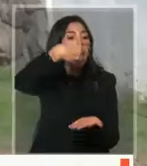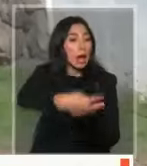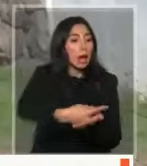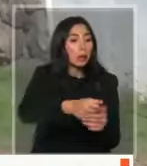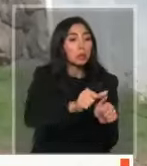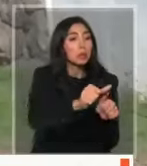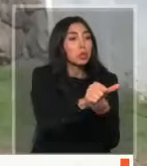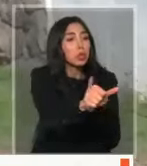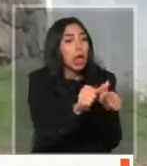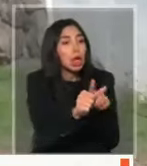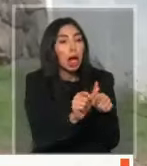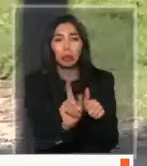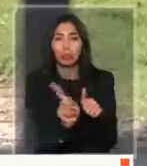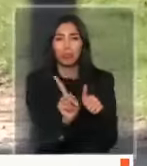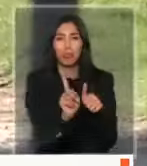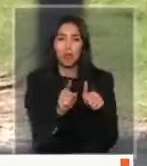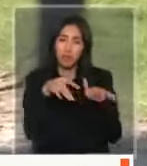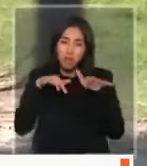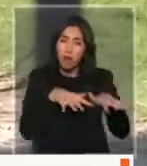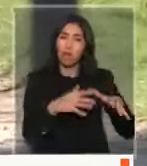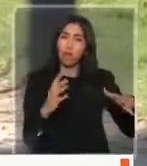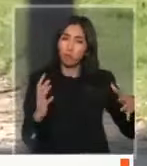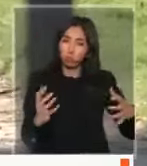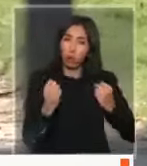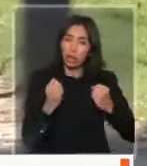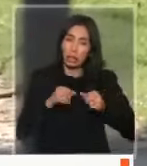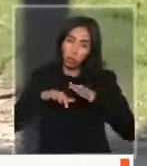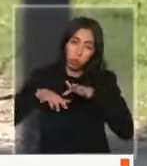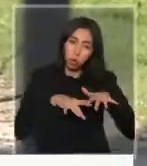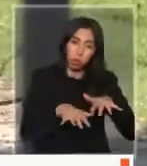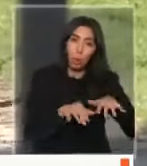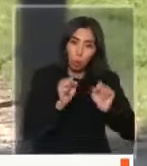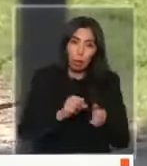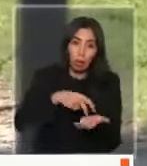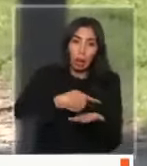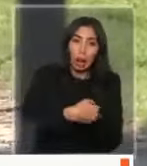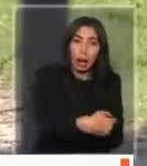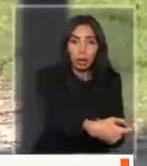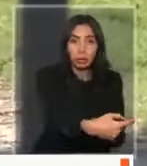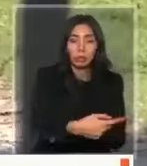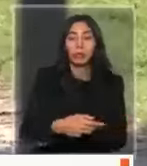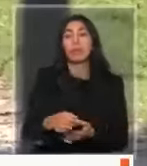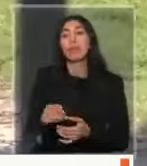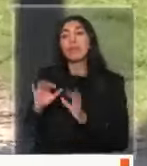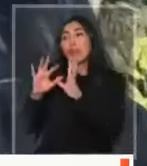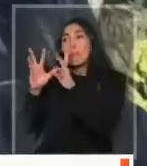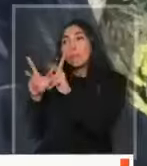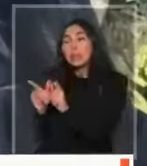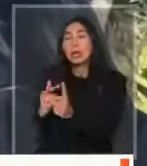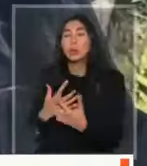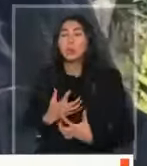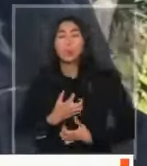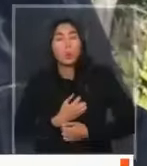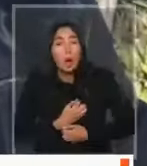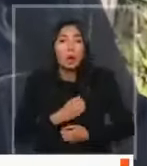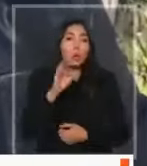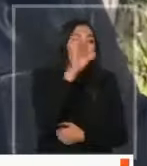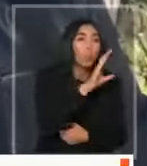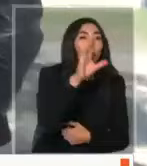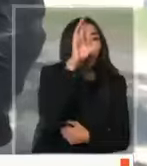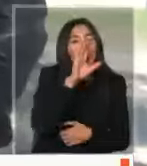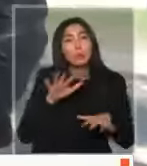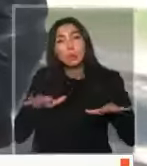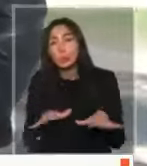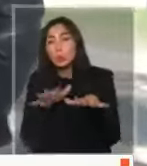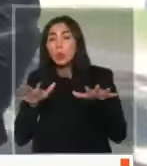metros, no, porque sale con mucha fuerza. Ha sido una semana angustiante para sus familiares, quienes sin descanso continúan la búsqueda y solo esperan saber